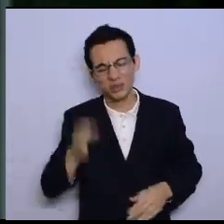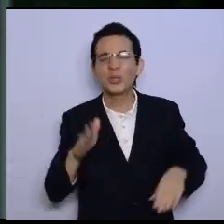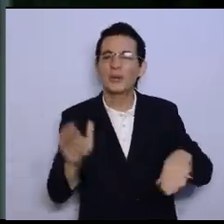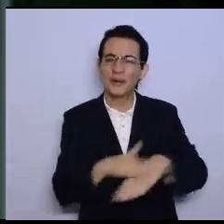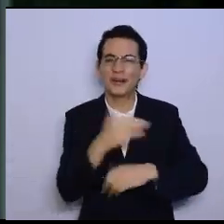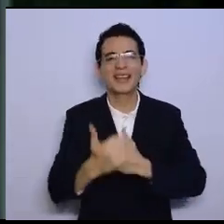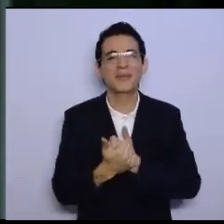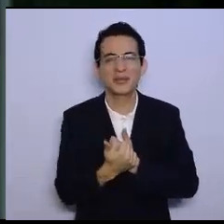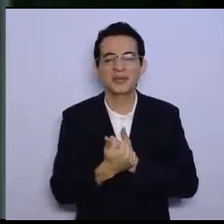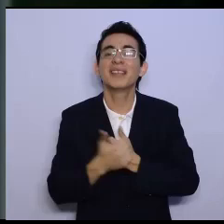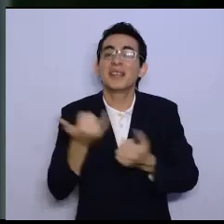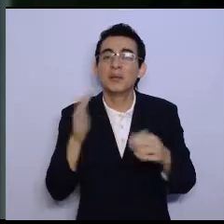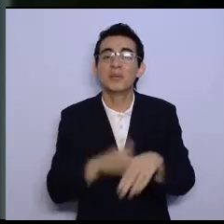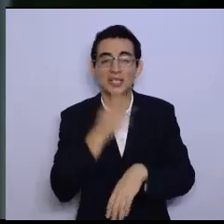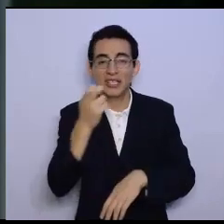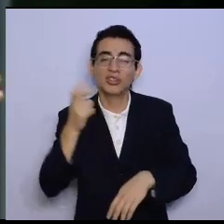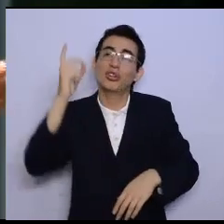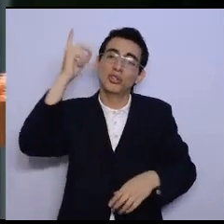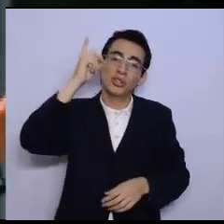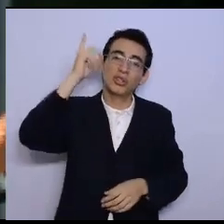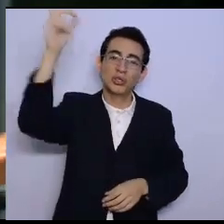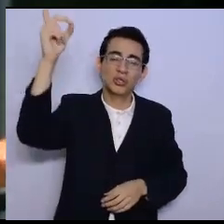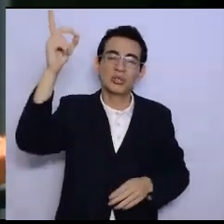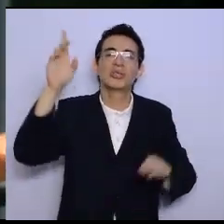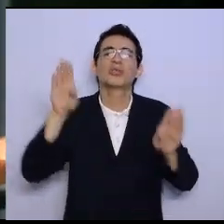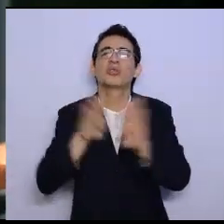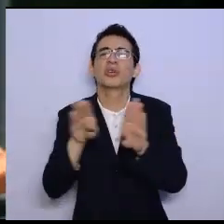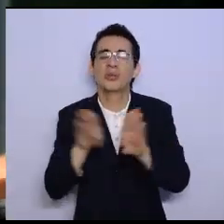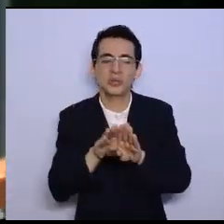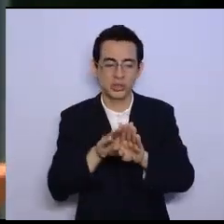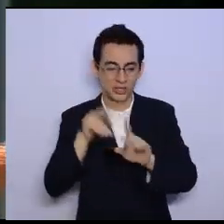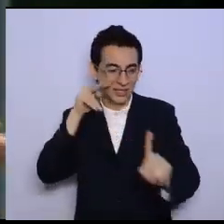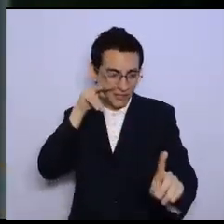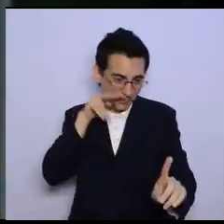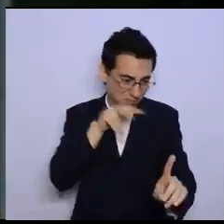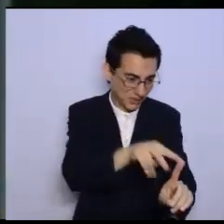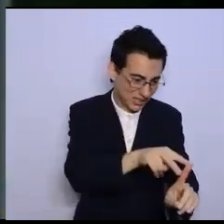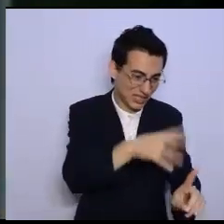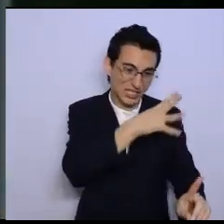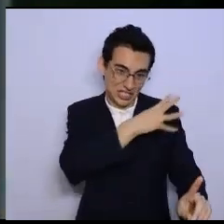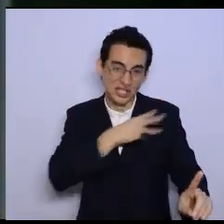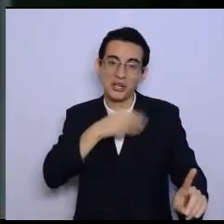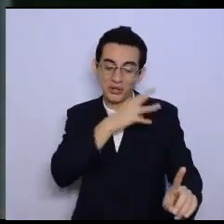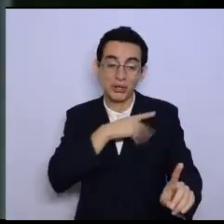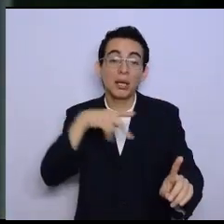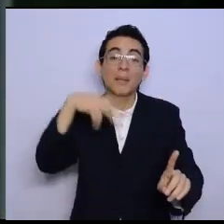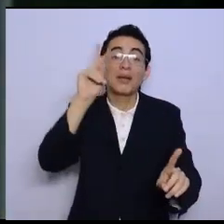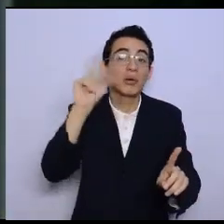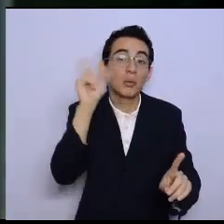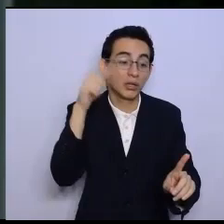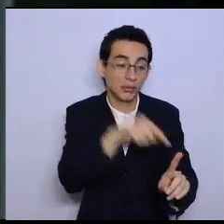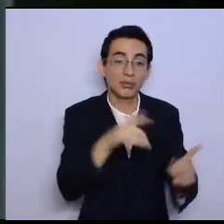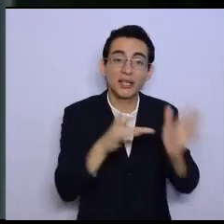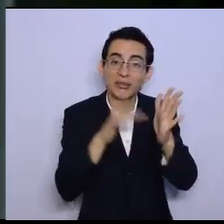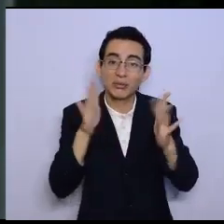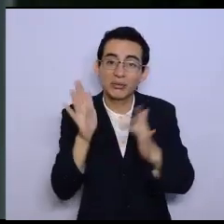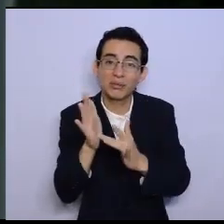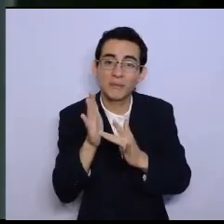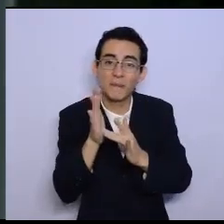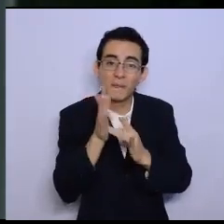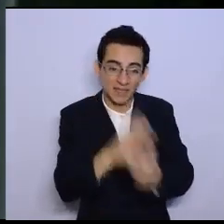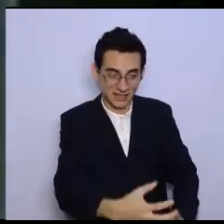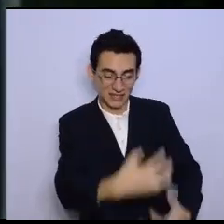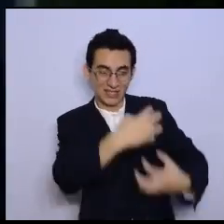ese momento, como que Dios giró su rostro de su Hijo porque estaba haciendo pecado, como